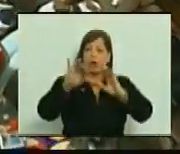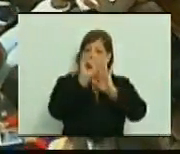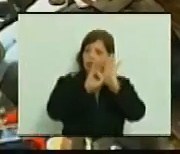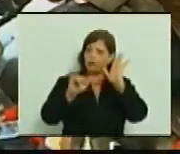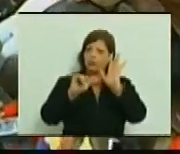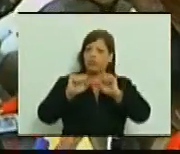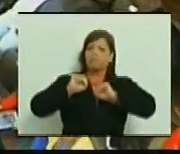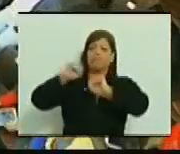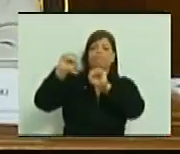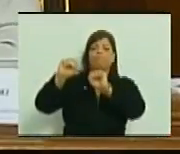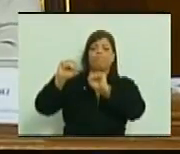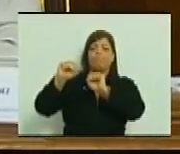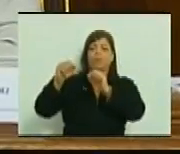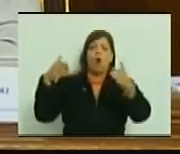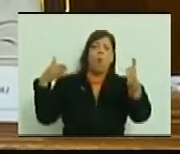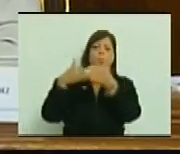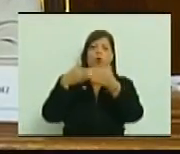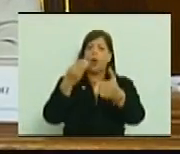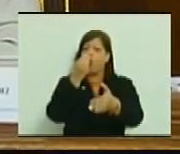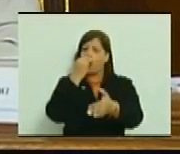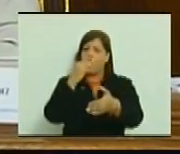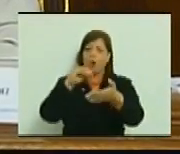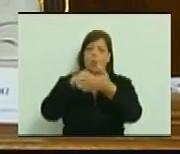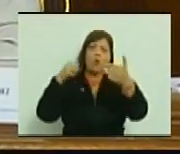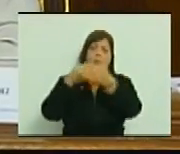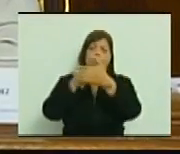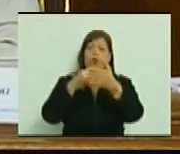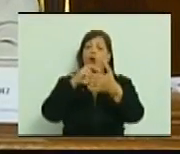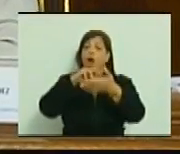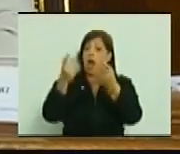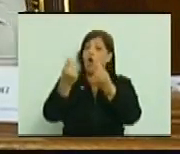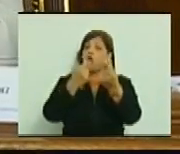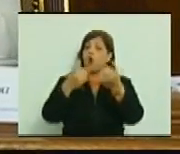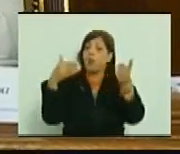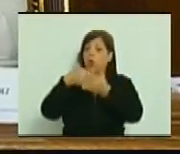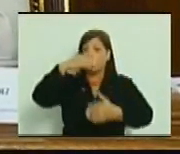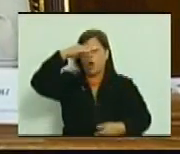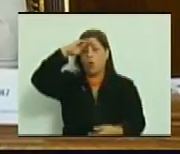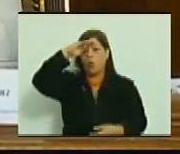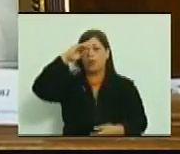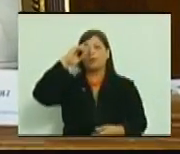en rechazo al bloqueo criminal contra la hermana República de Cuba.